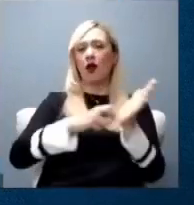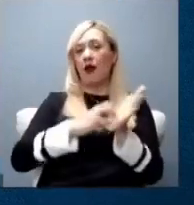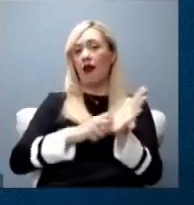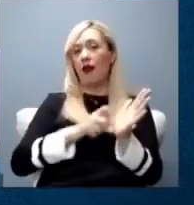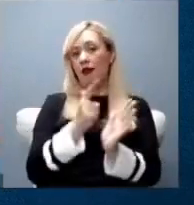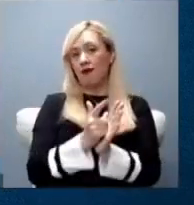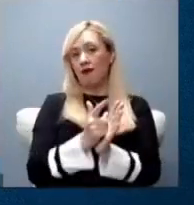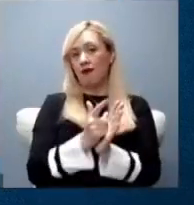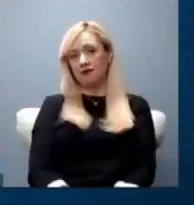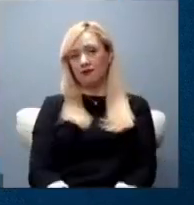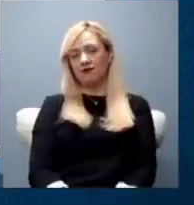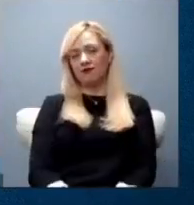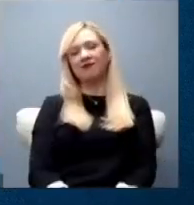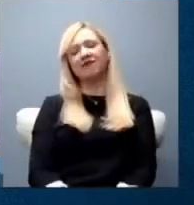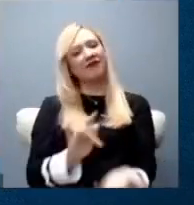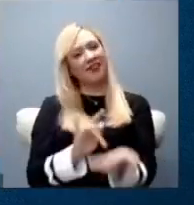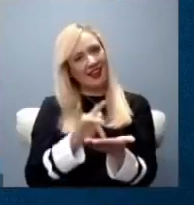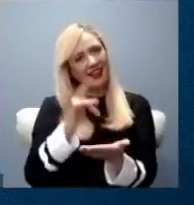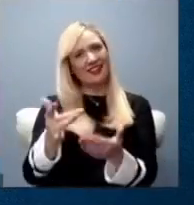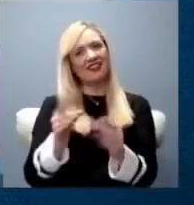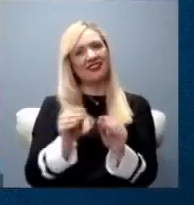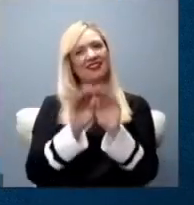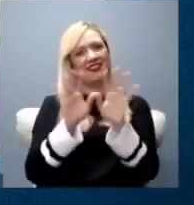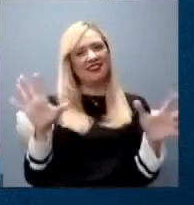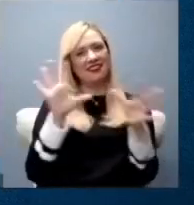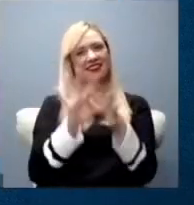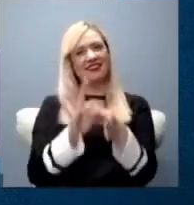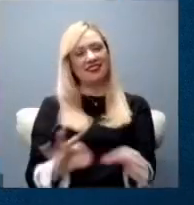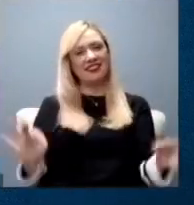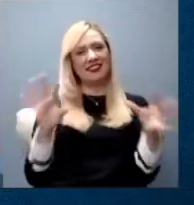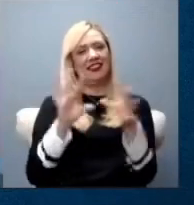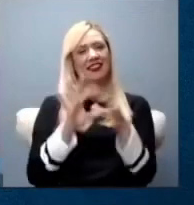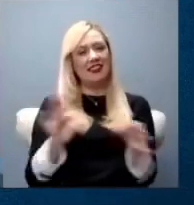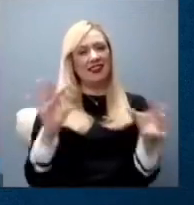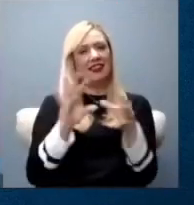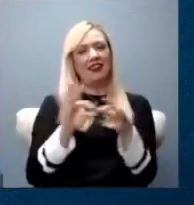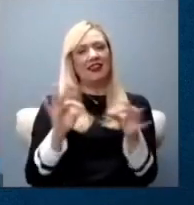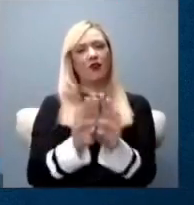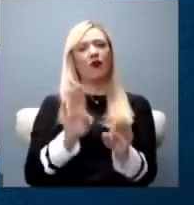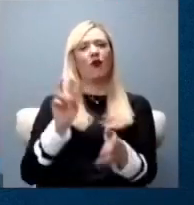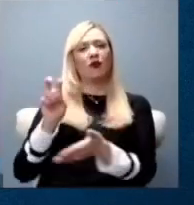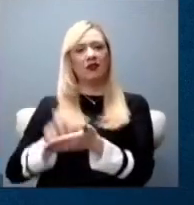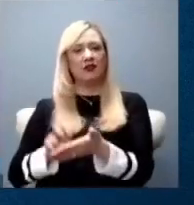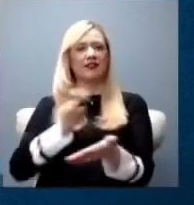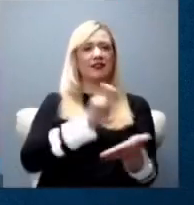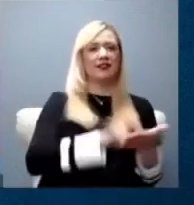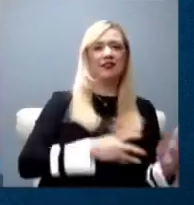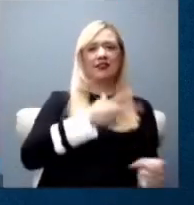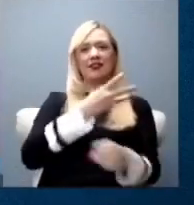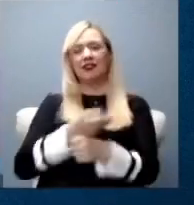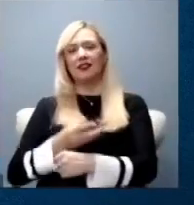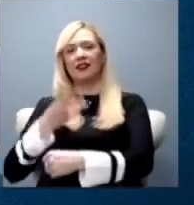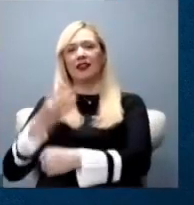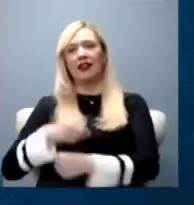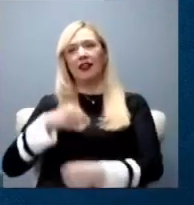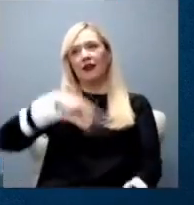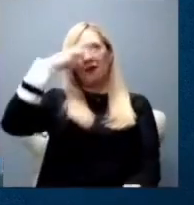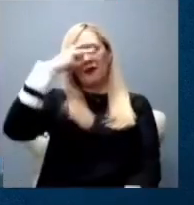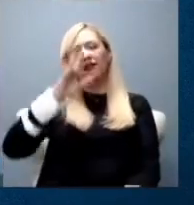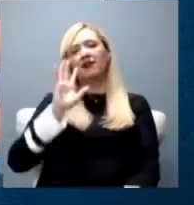muchas gracias por darnos también este panorama tan completo del tipo de reparaciones que se pueden dar y que incluso también en México se han incorporado a través de